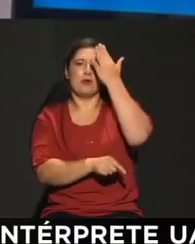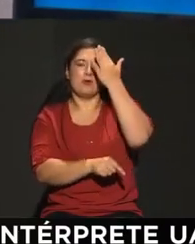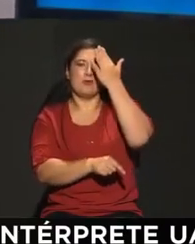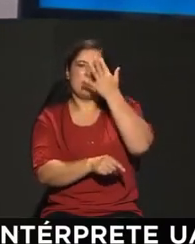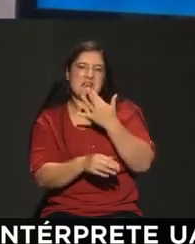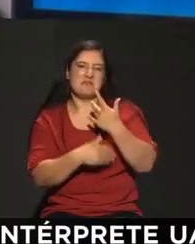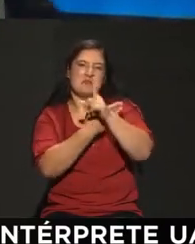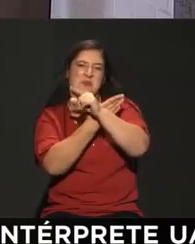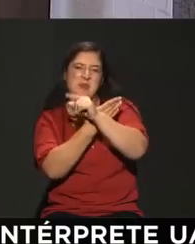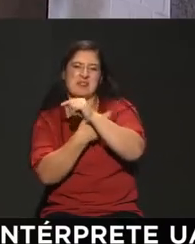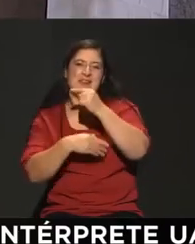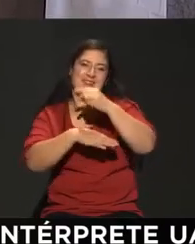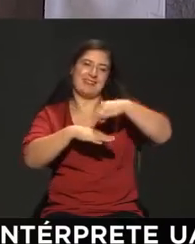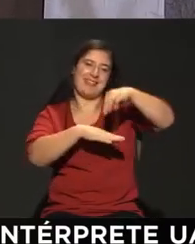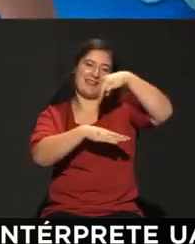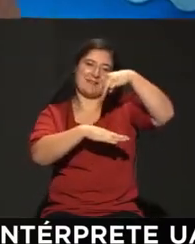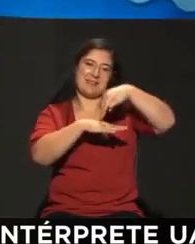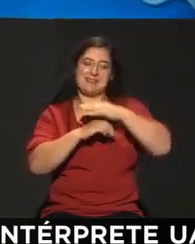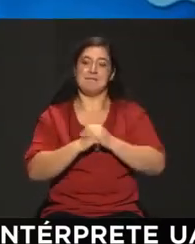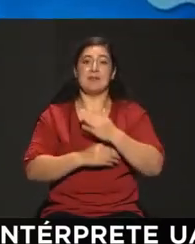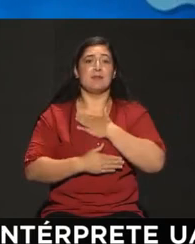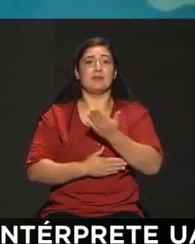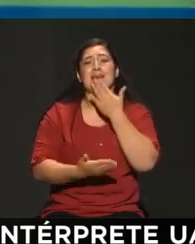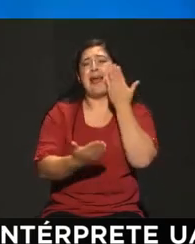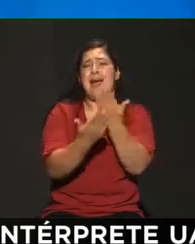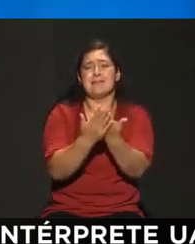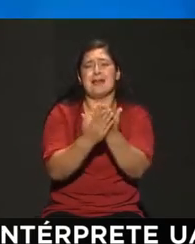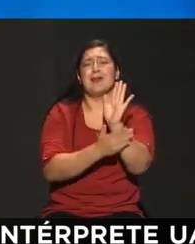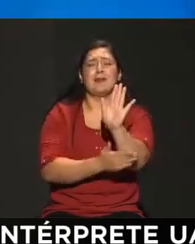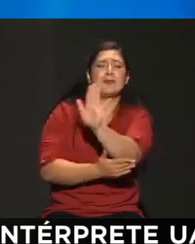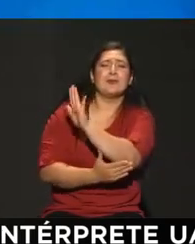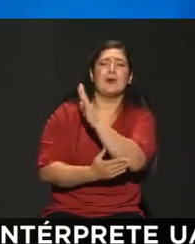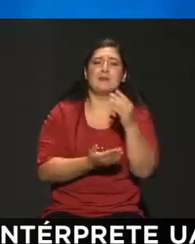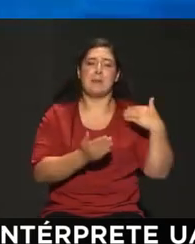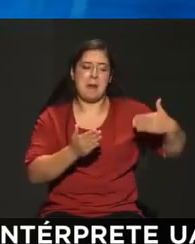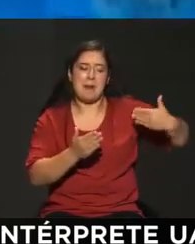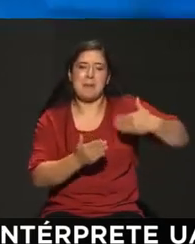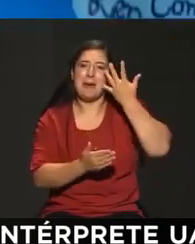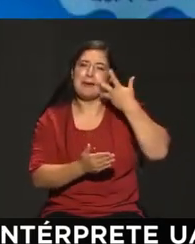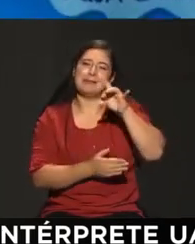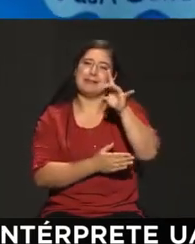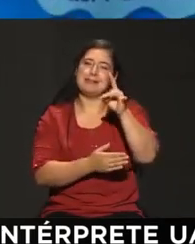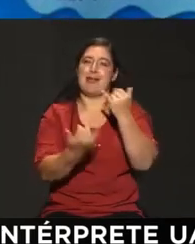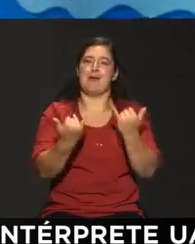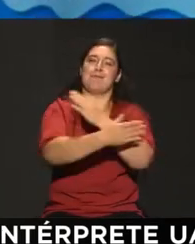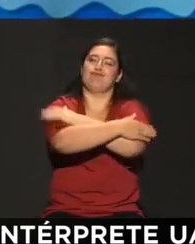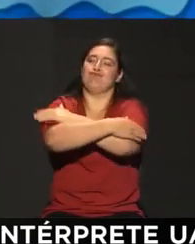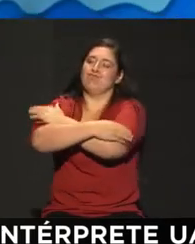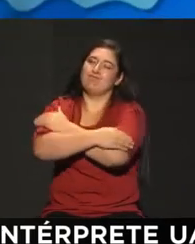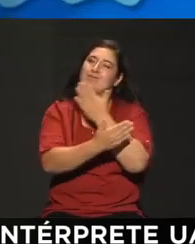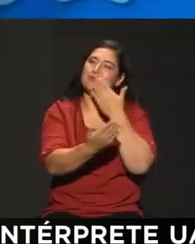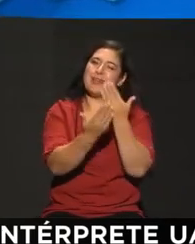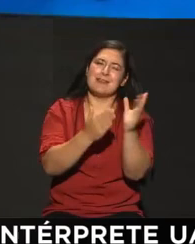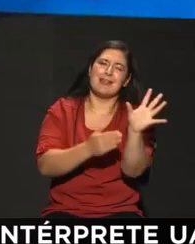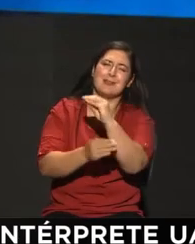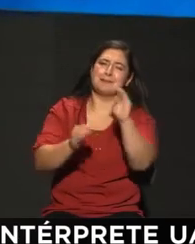canal Telemedellín. Muchas gracias, profesor. A ustedes, muchas gracias por acompañarnos durante estas 15 emisiones. Nos despedimos de ustedes. Gratitud infinita a